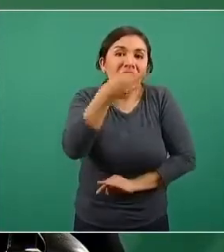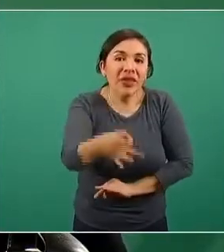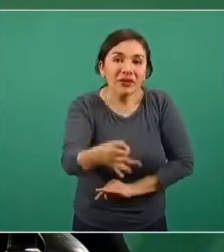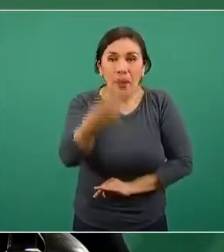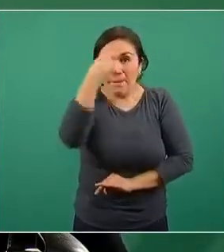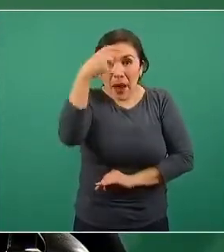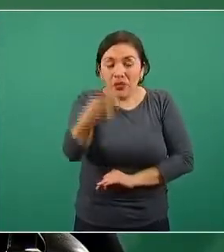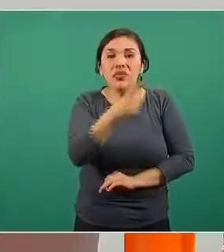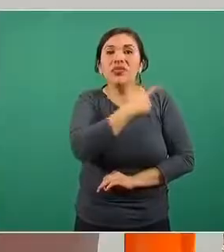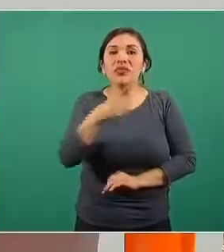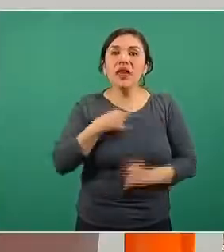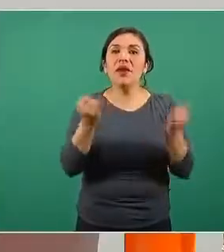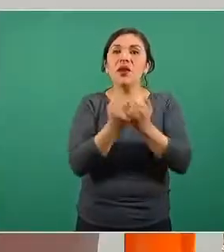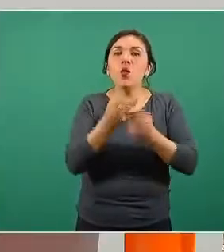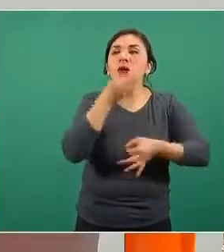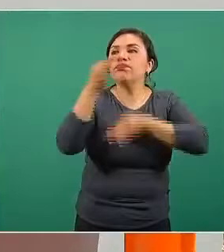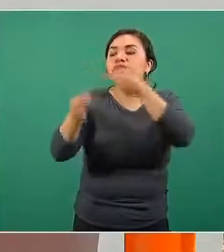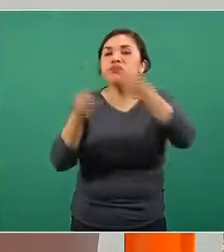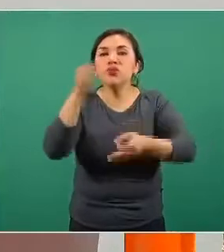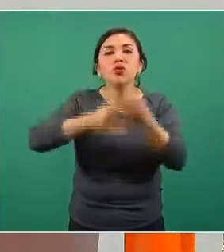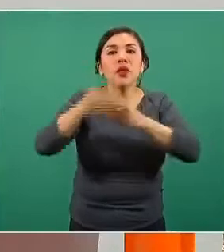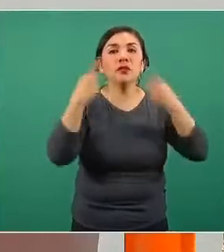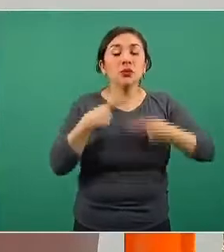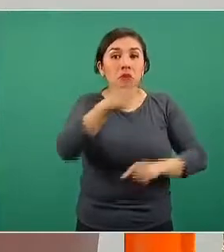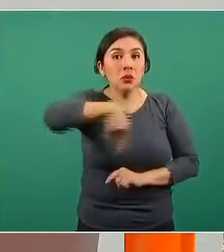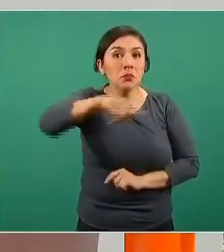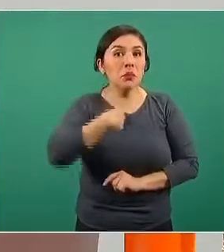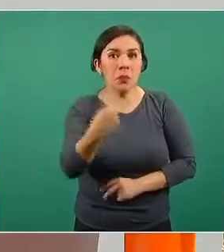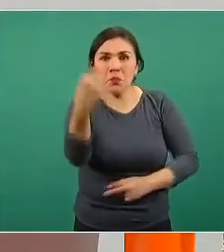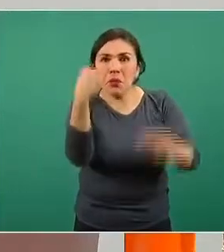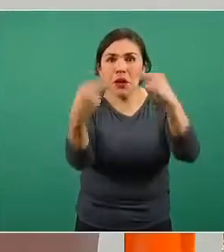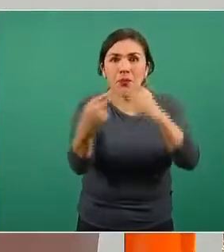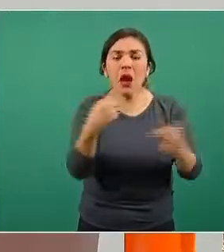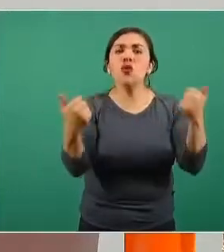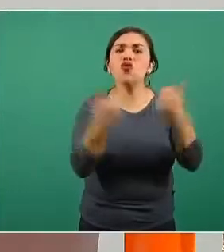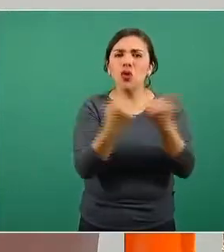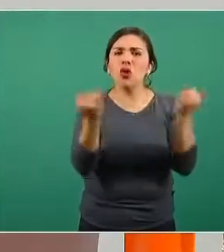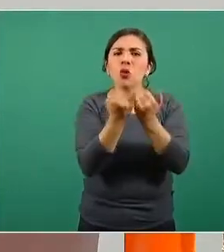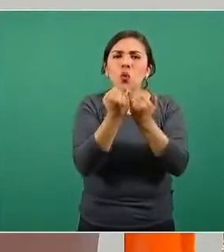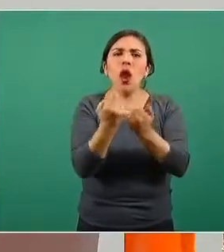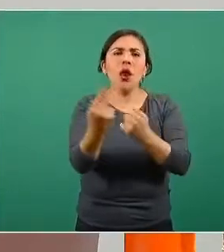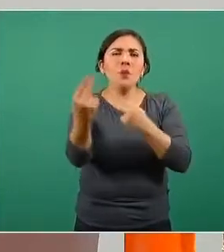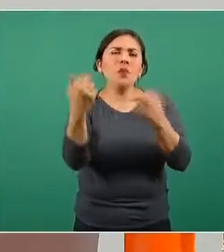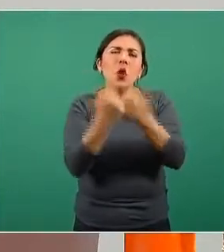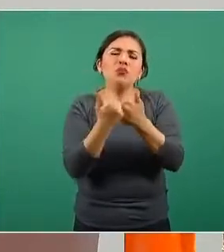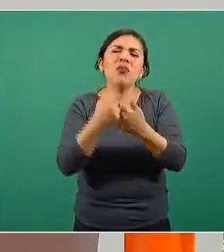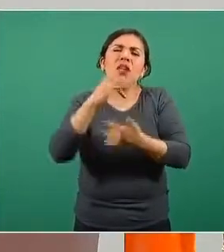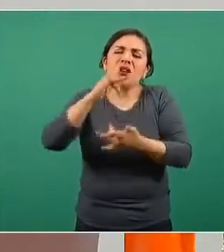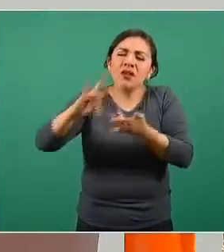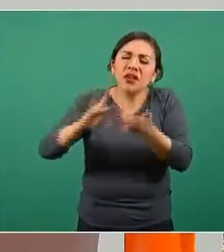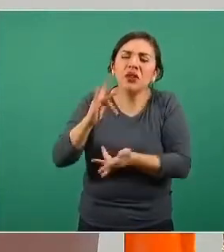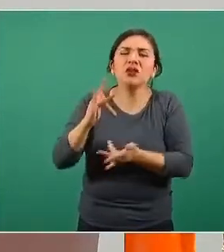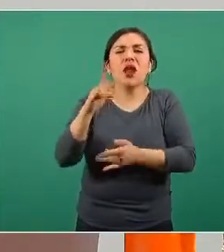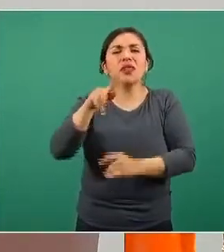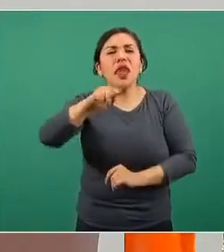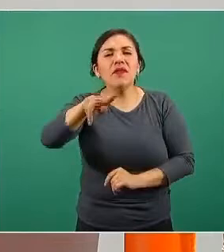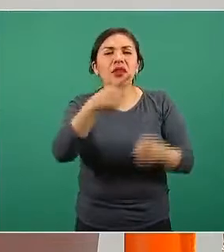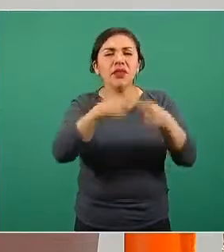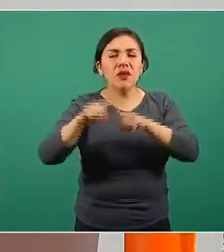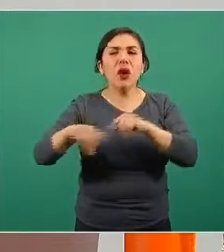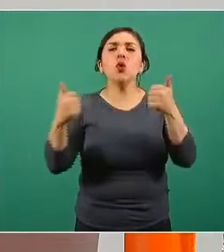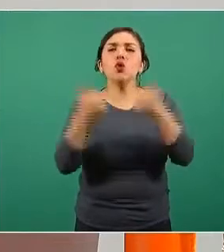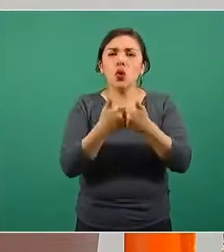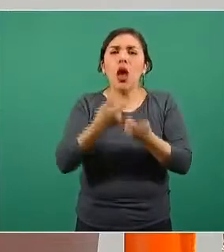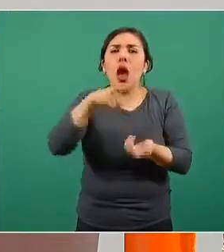se transmita a quienes nos están escuchando, pero a través de los medios también y con acceso a estos recursos que hemos